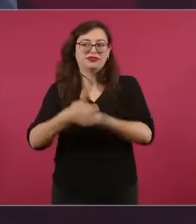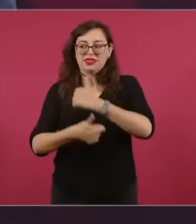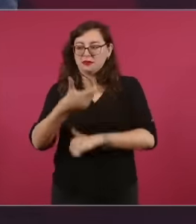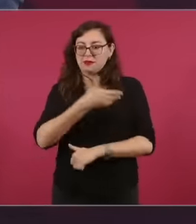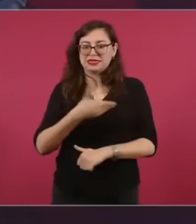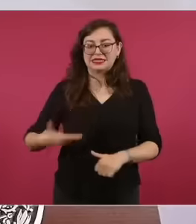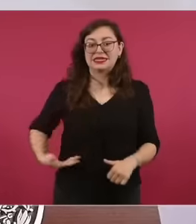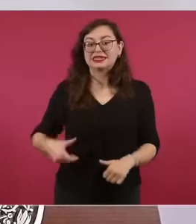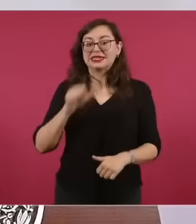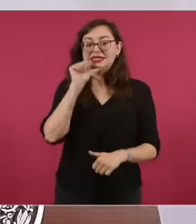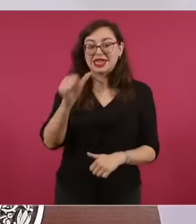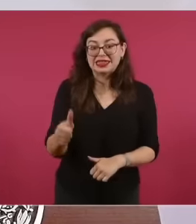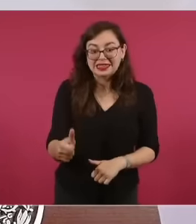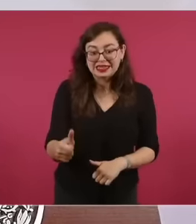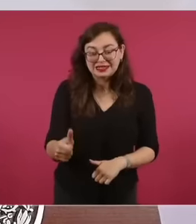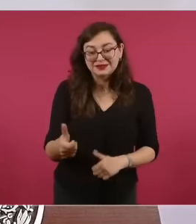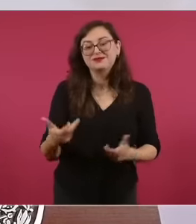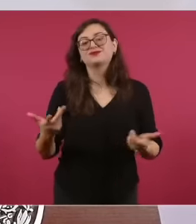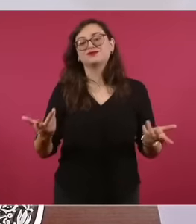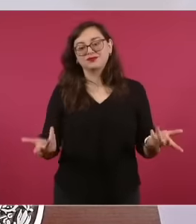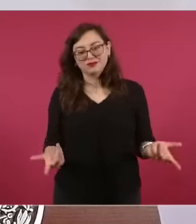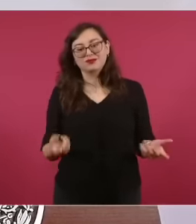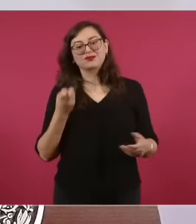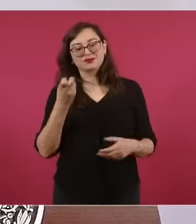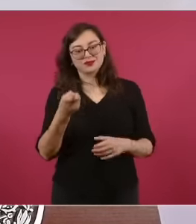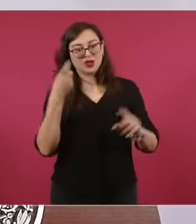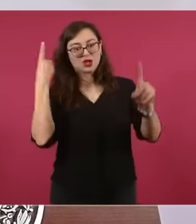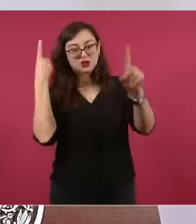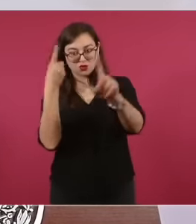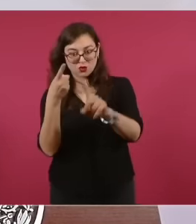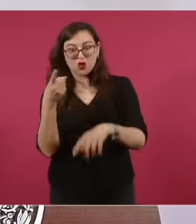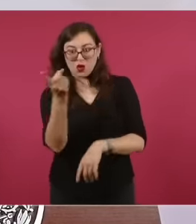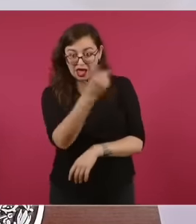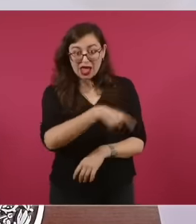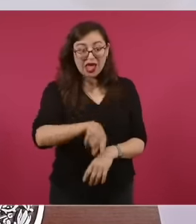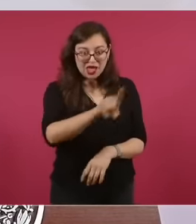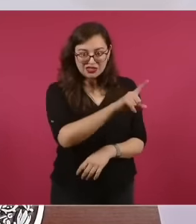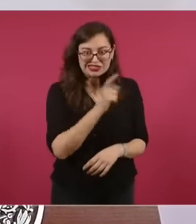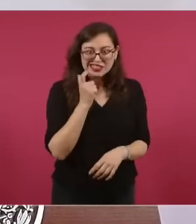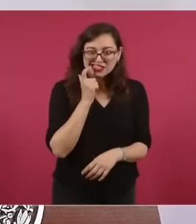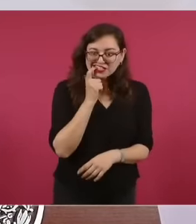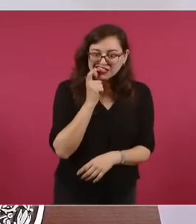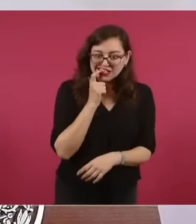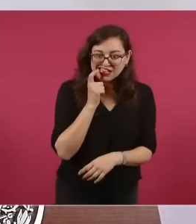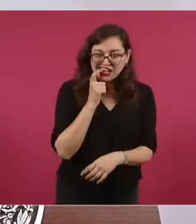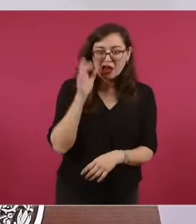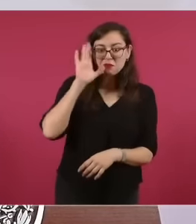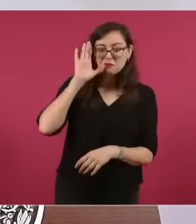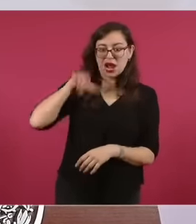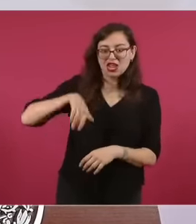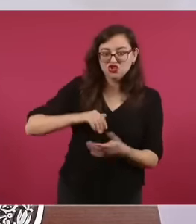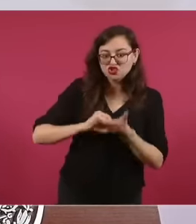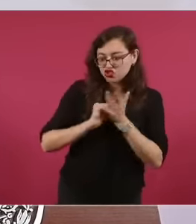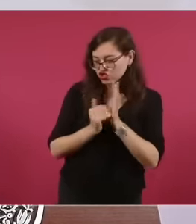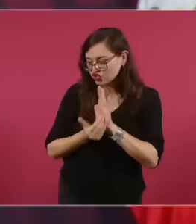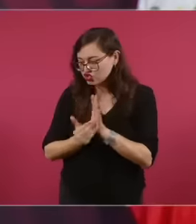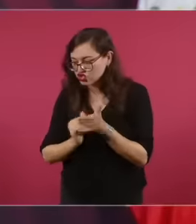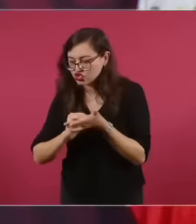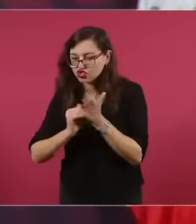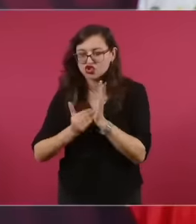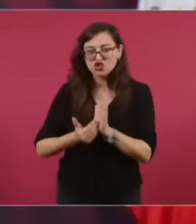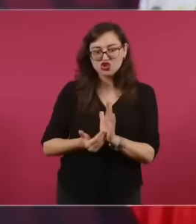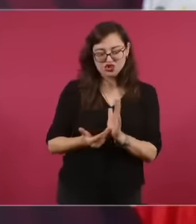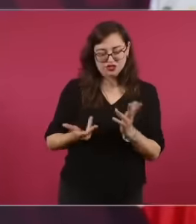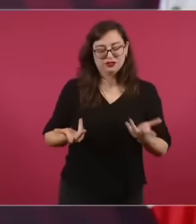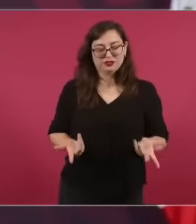Entonces, ese era el propósito, ese era el